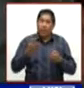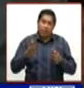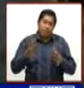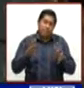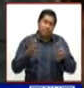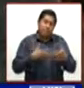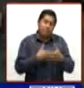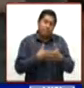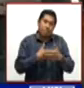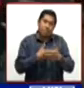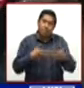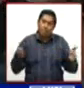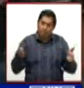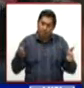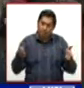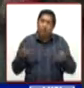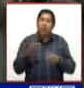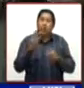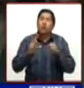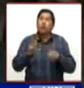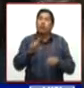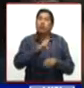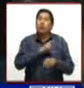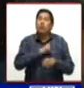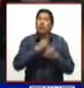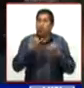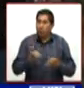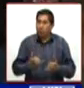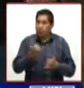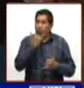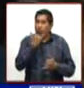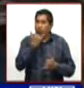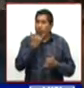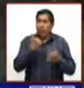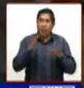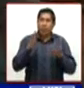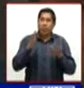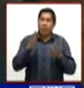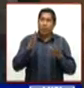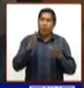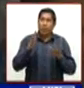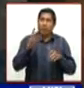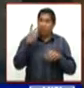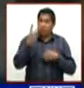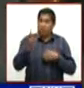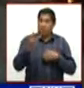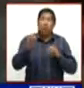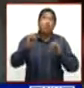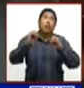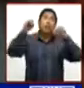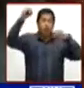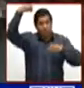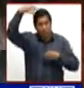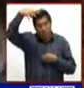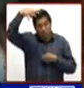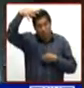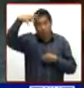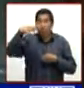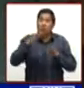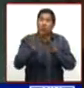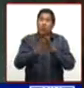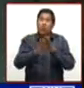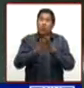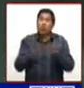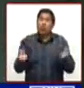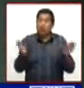retén policial que ha sido inaugurado hoy. Pero hay algo que me llamó la atención desde que he llegado. Porque como ves, hay luz, pero esta puerta